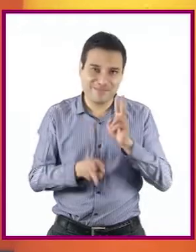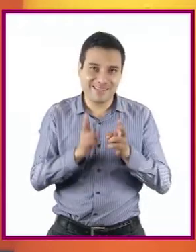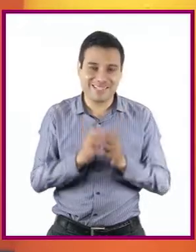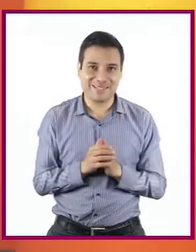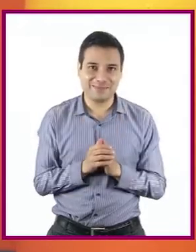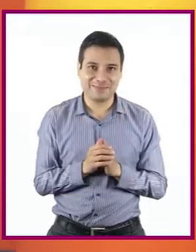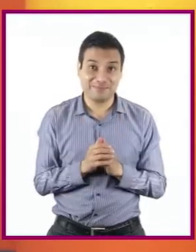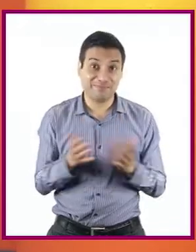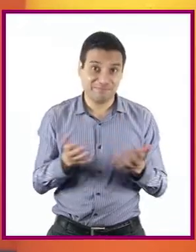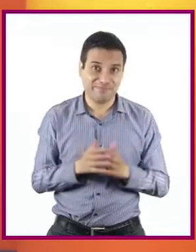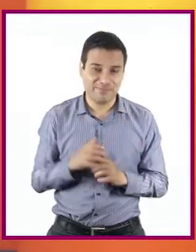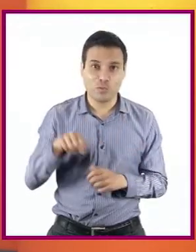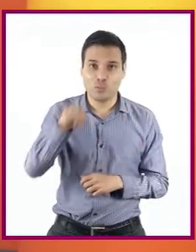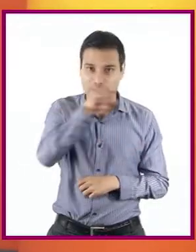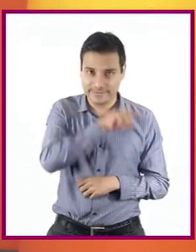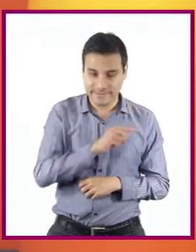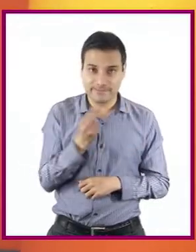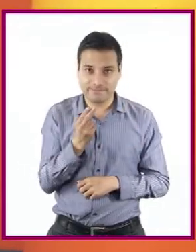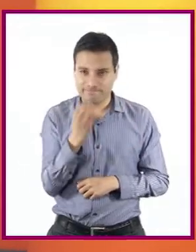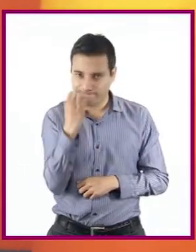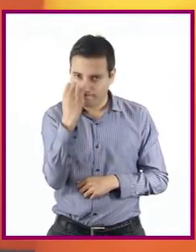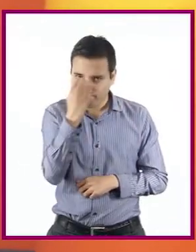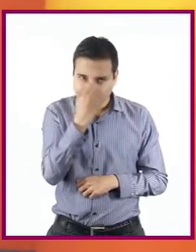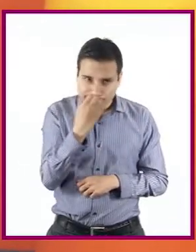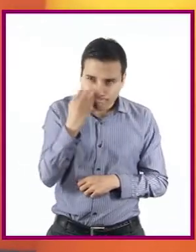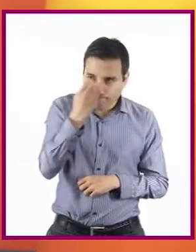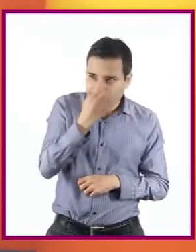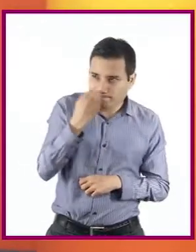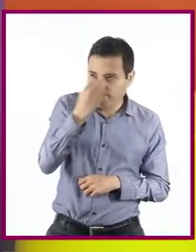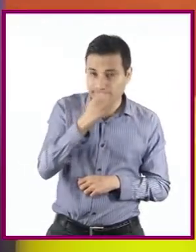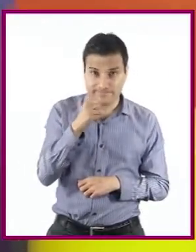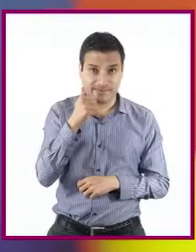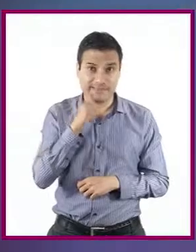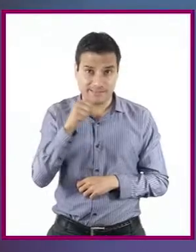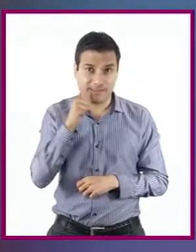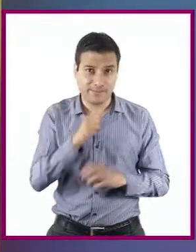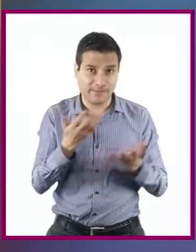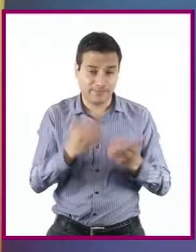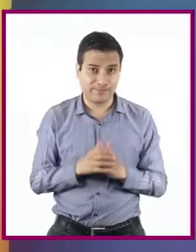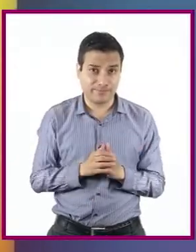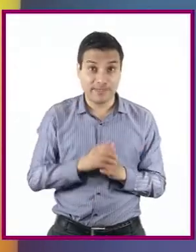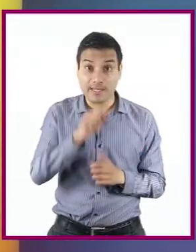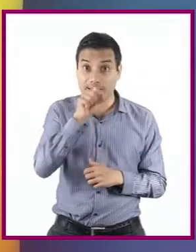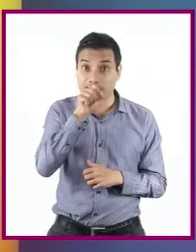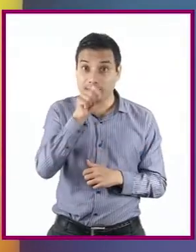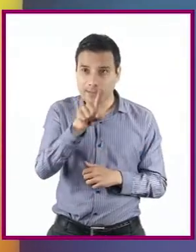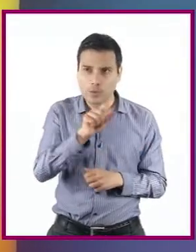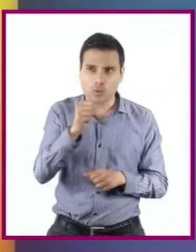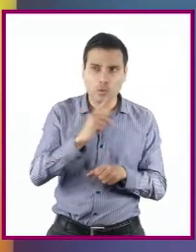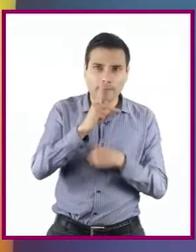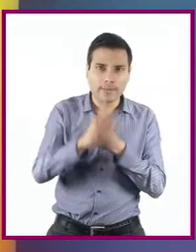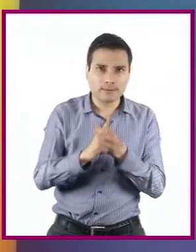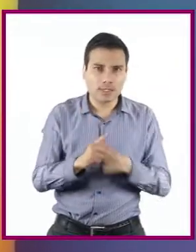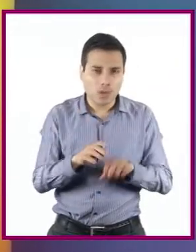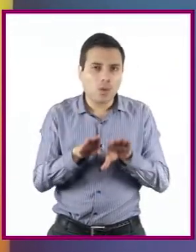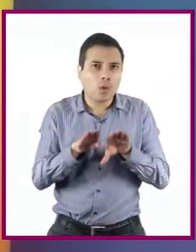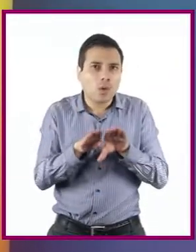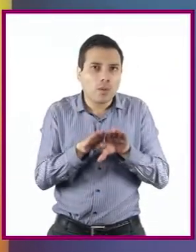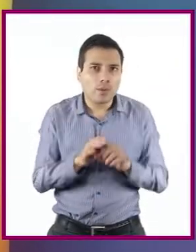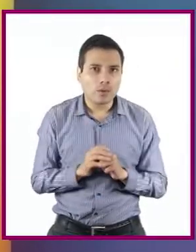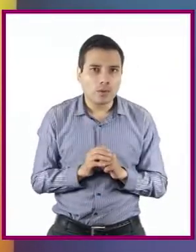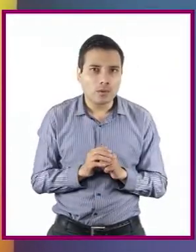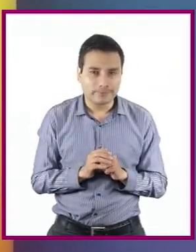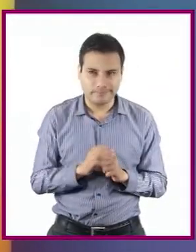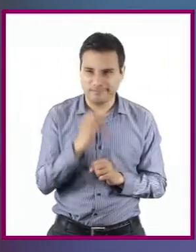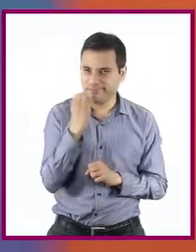miren de una manera crítica lo que sucede a su alrededor, así como también lo que pasa en otros países del mundo, con respecto a la